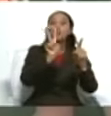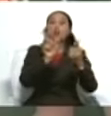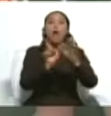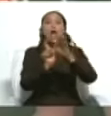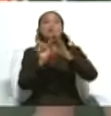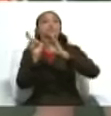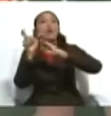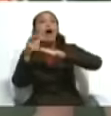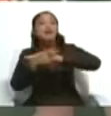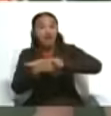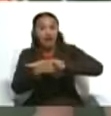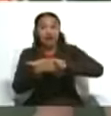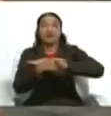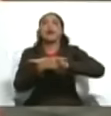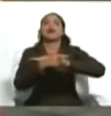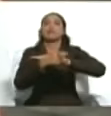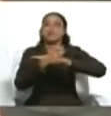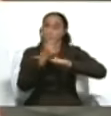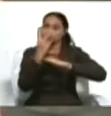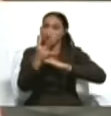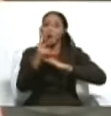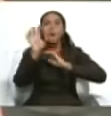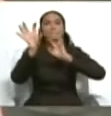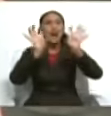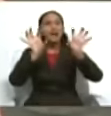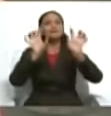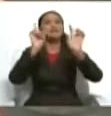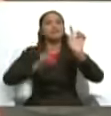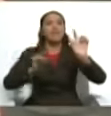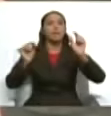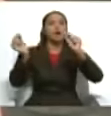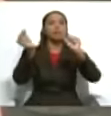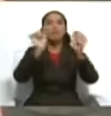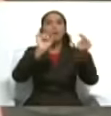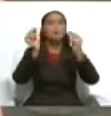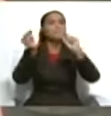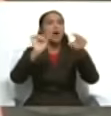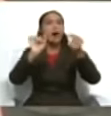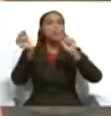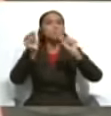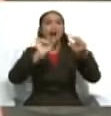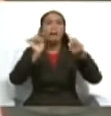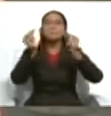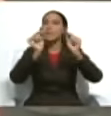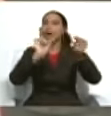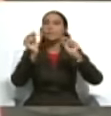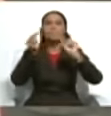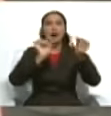de Ginebra, para buscar una solución práctica satisfactoria entre las partes, y además de eso,